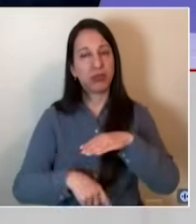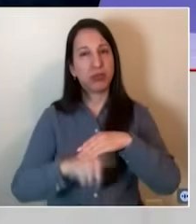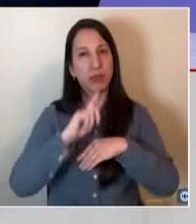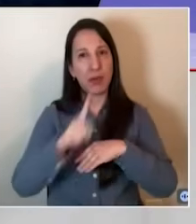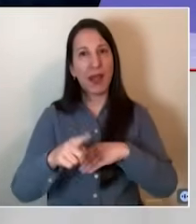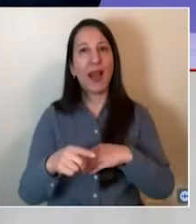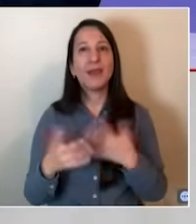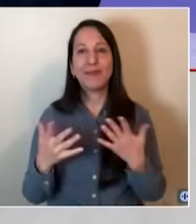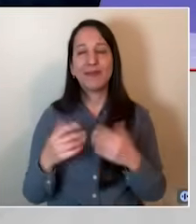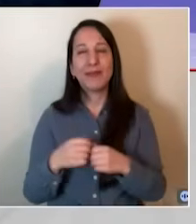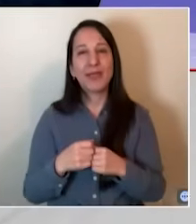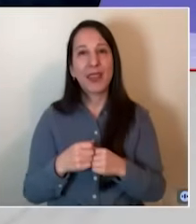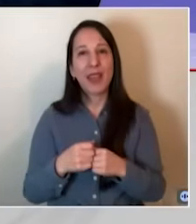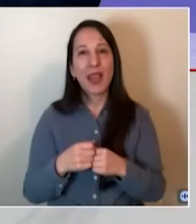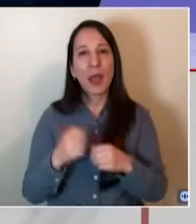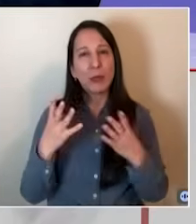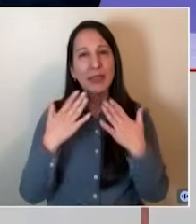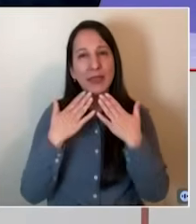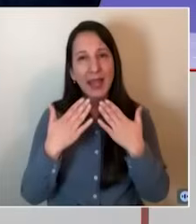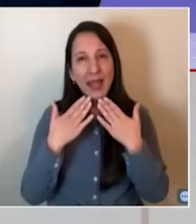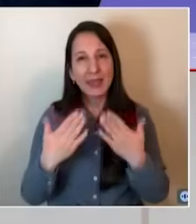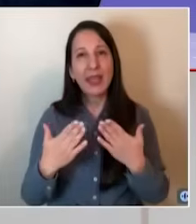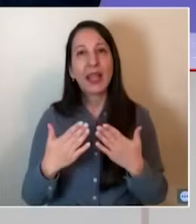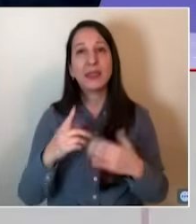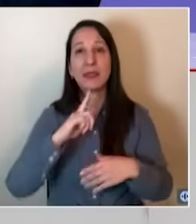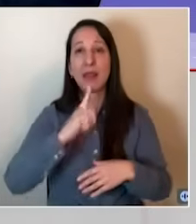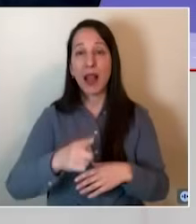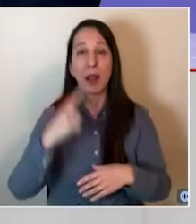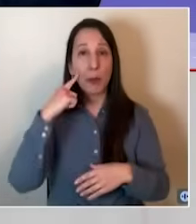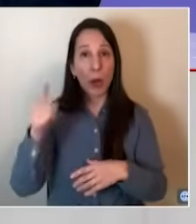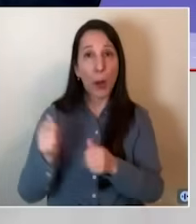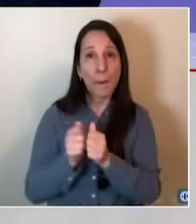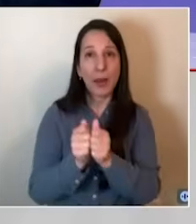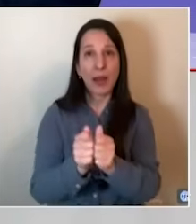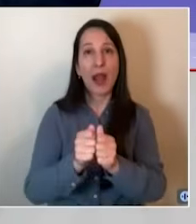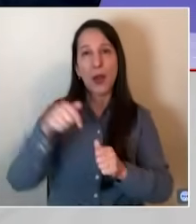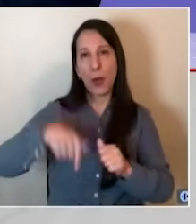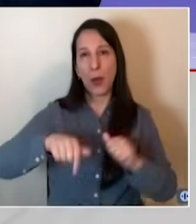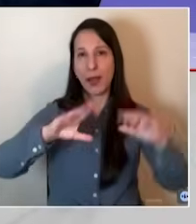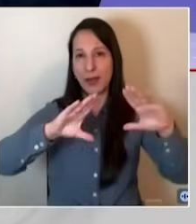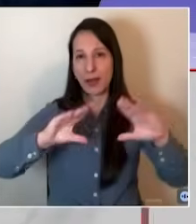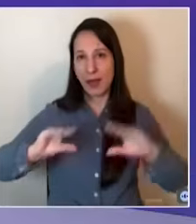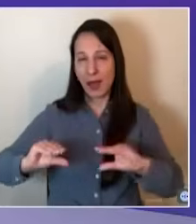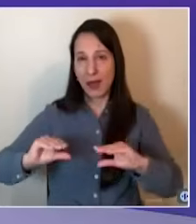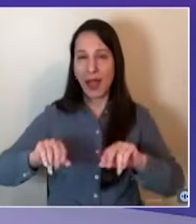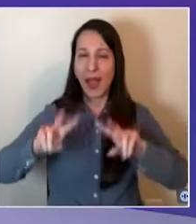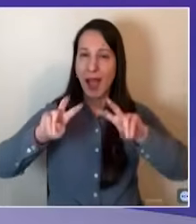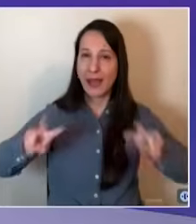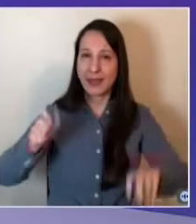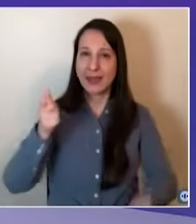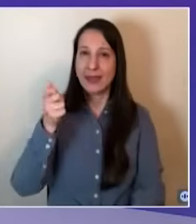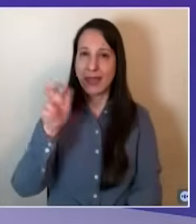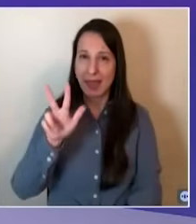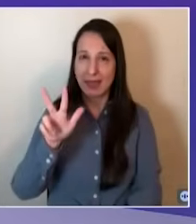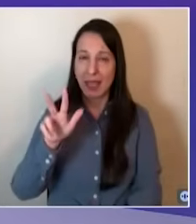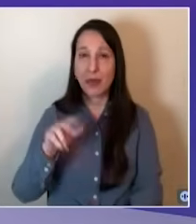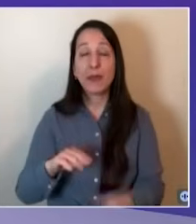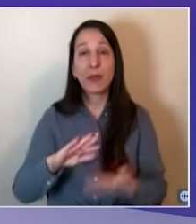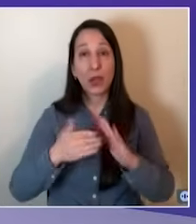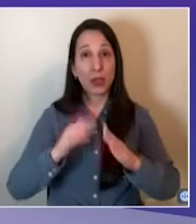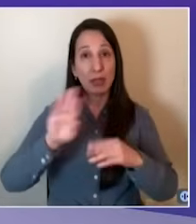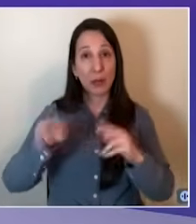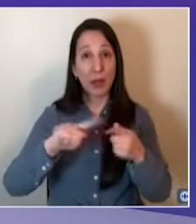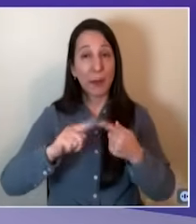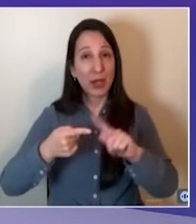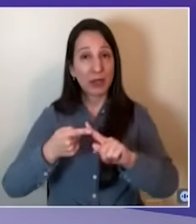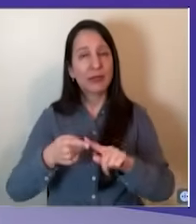pregunta, pero muchísimas gracias de verdad por acompañarnos esta tarde en Análisis 13, y a nuestros amigos televidentes,